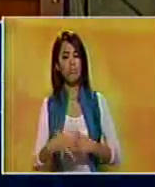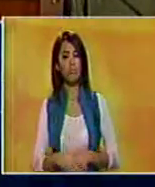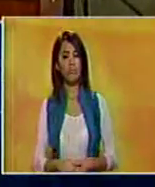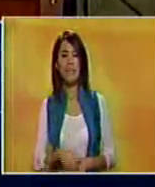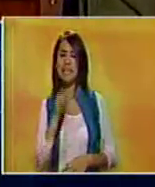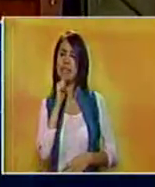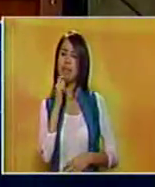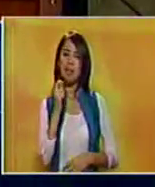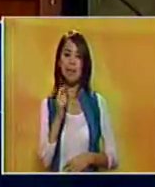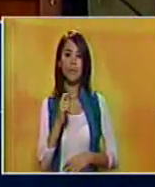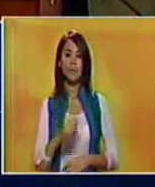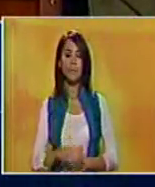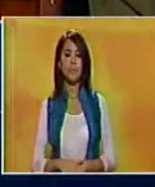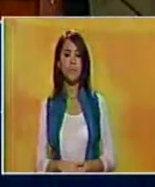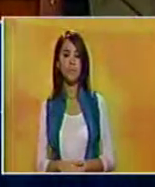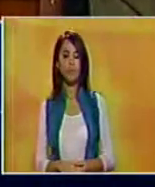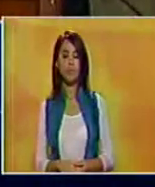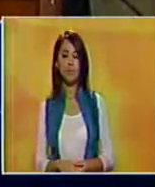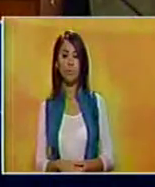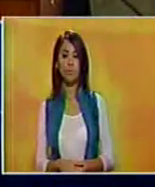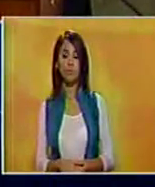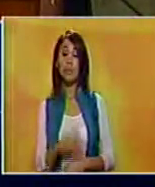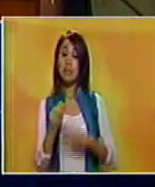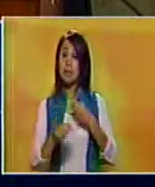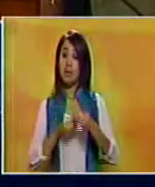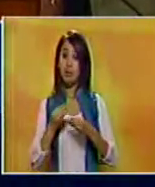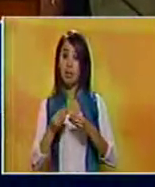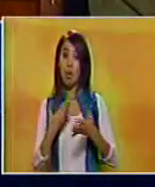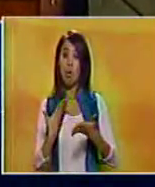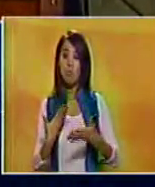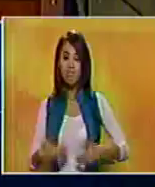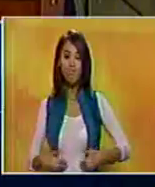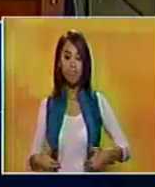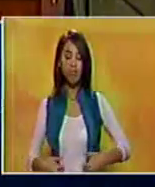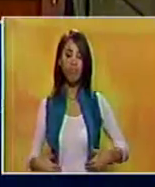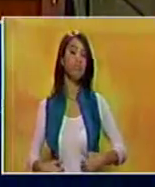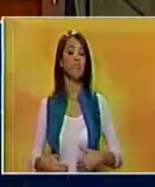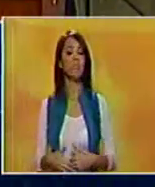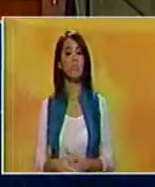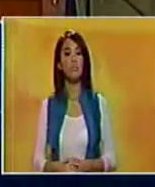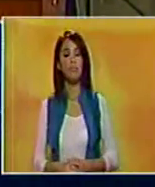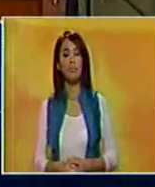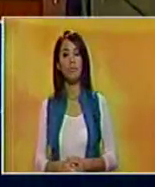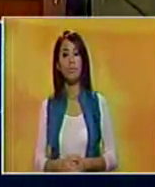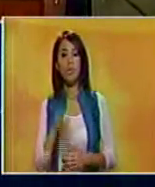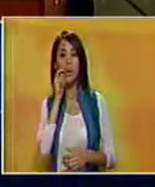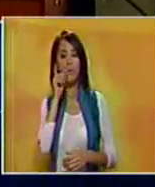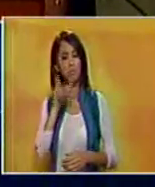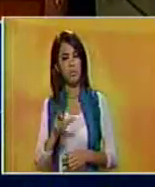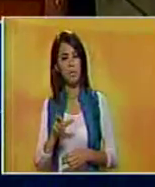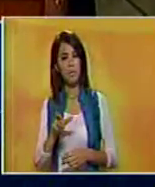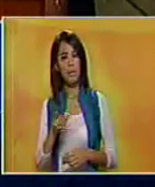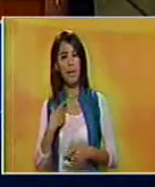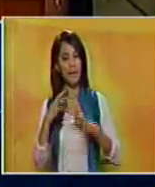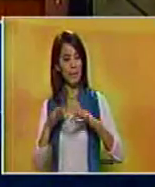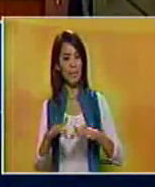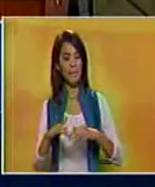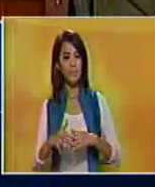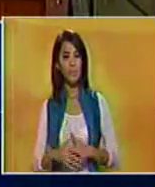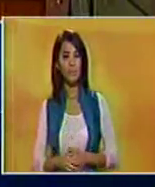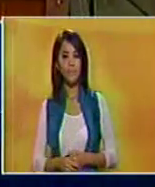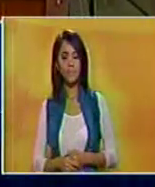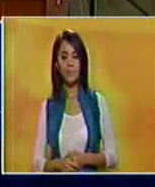le va a hacer la tarea? Se las está haciendo, intentando hacérsela, Mr. Robinson.